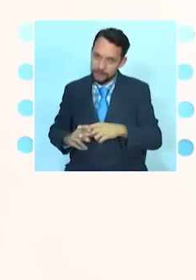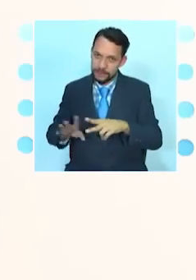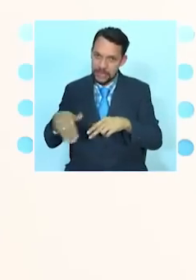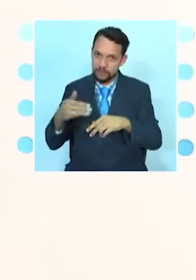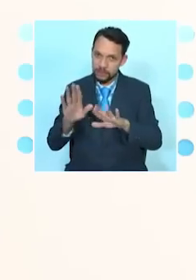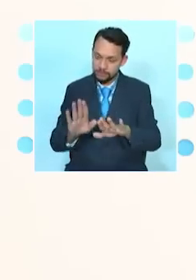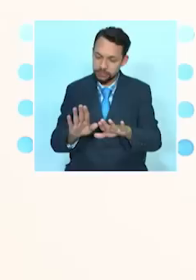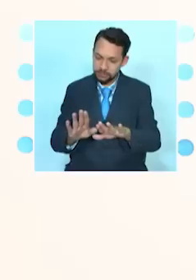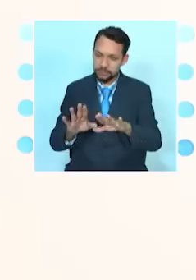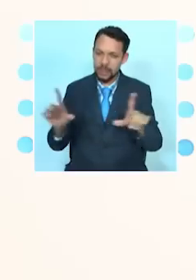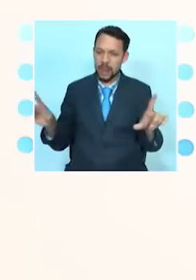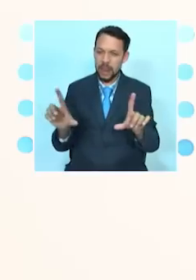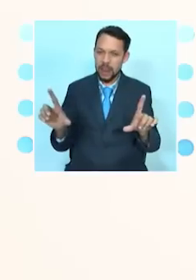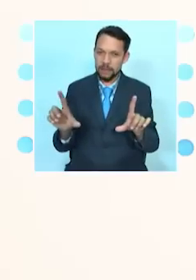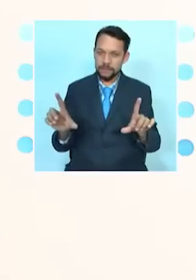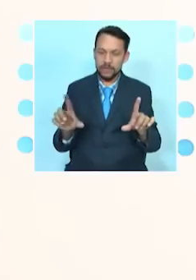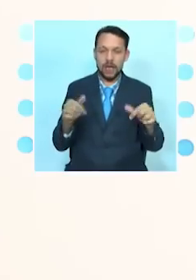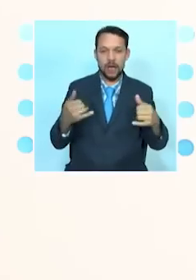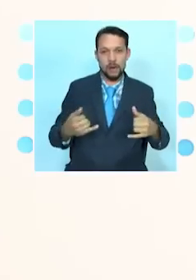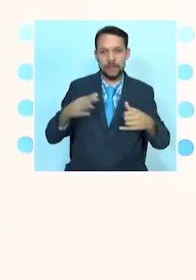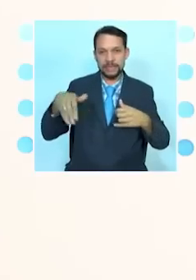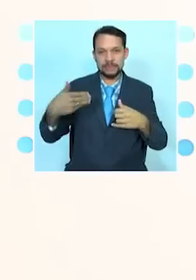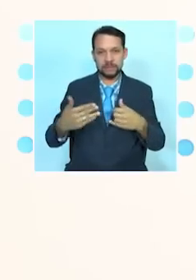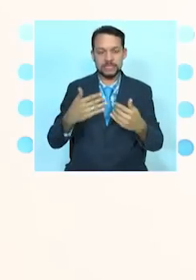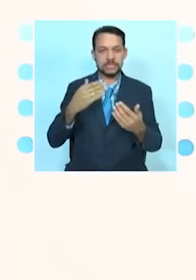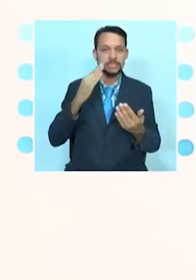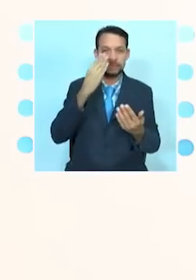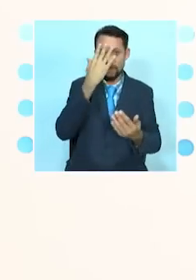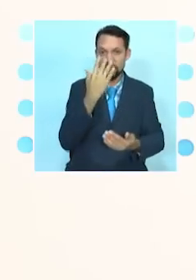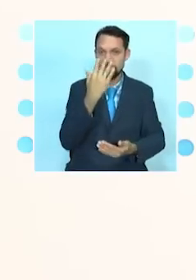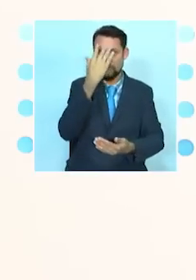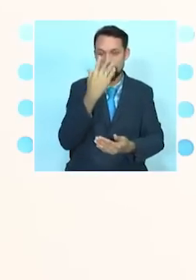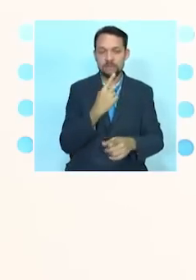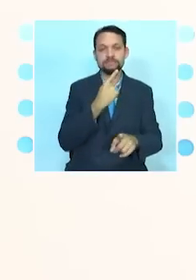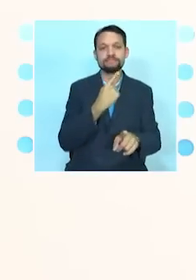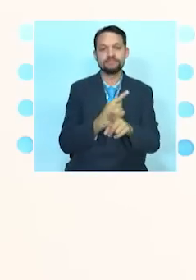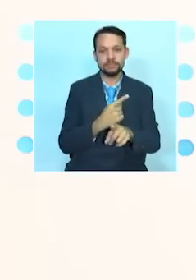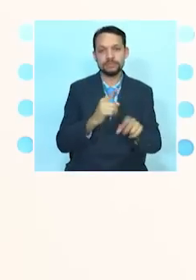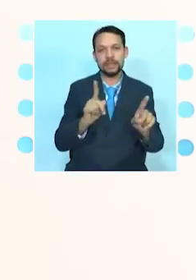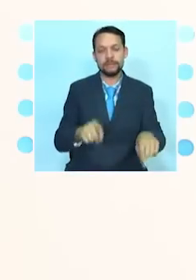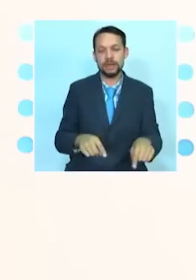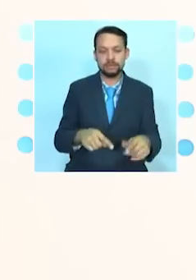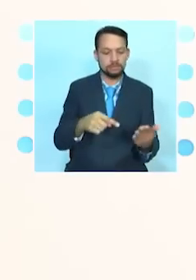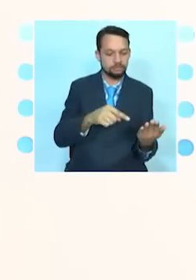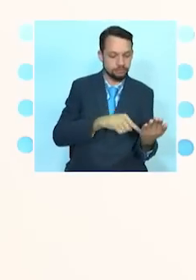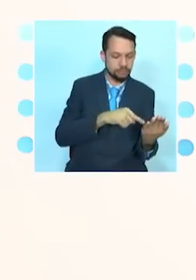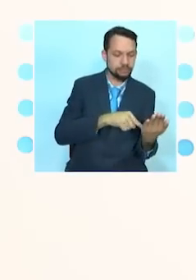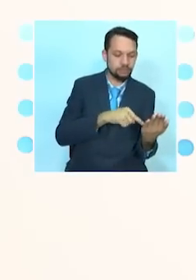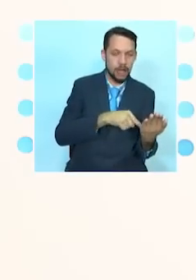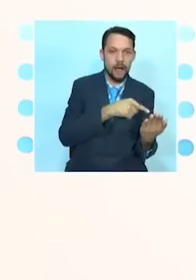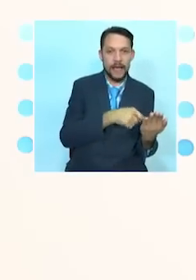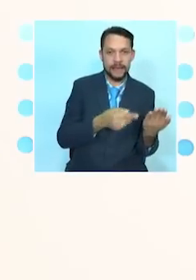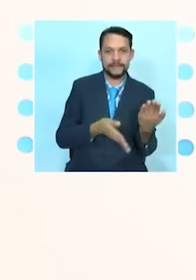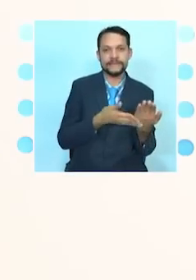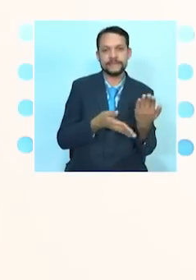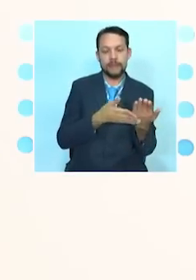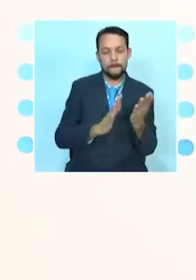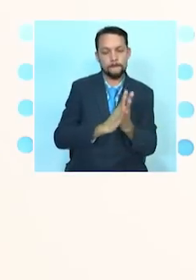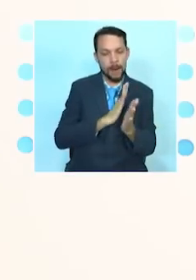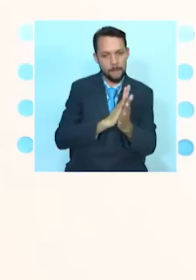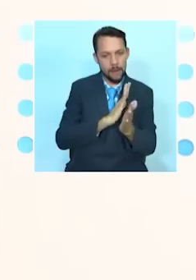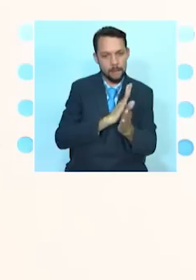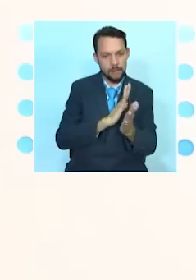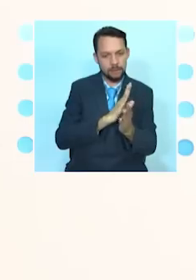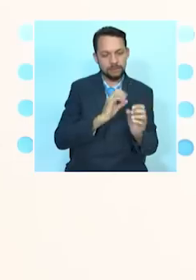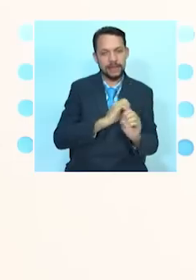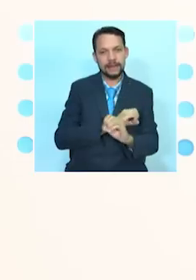medida que avancemos el programa como siempre estará en esa plataforma y ustedes podrán a través de ella no solo ver